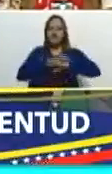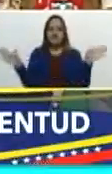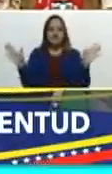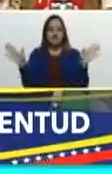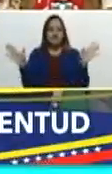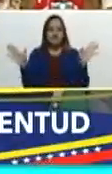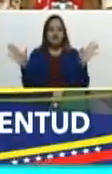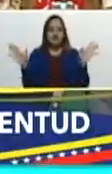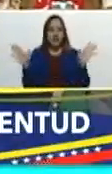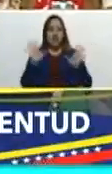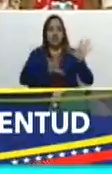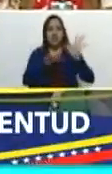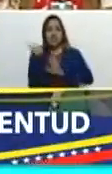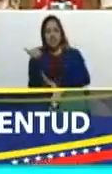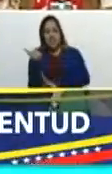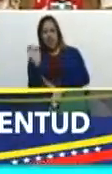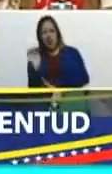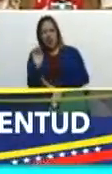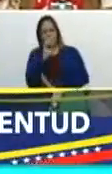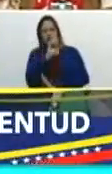A los 16, 17 años.